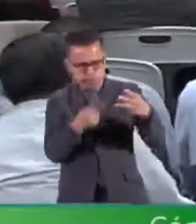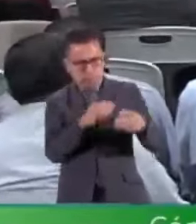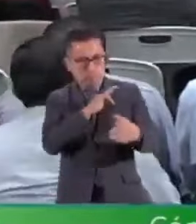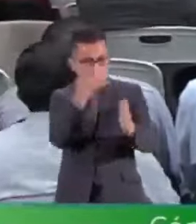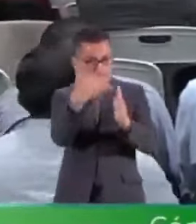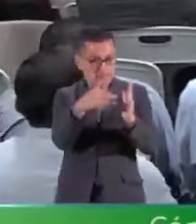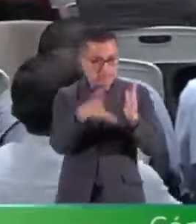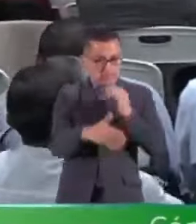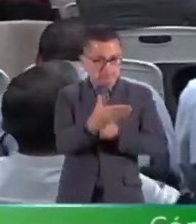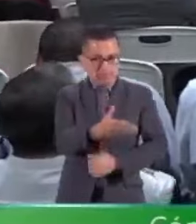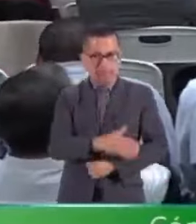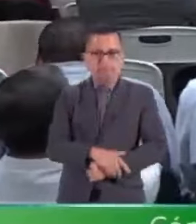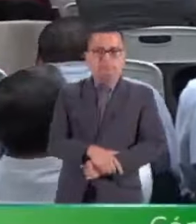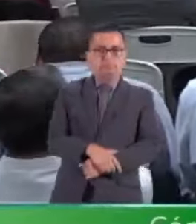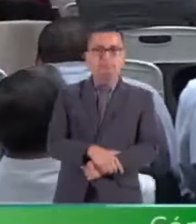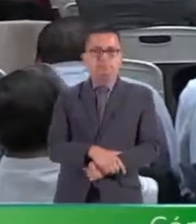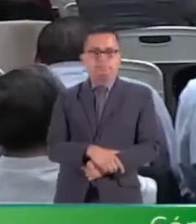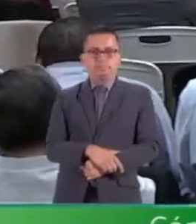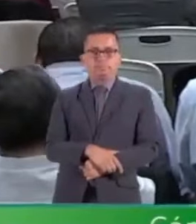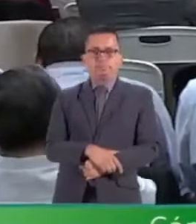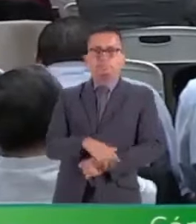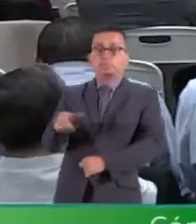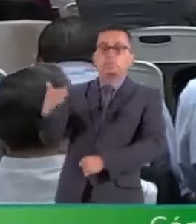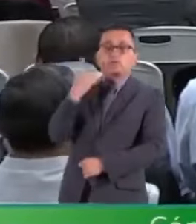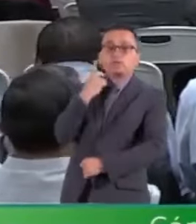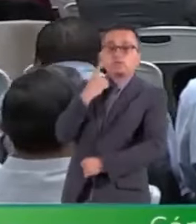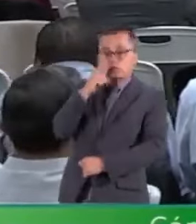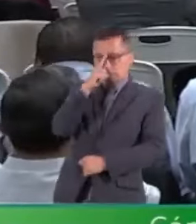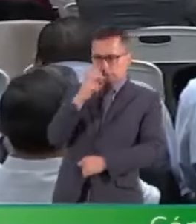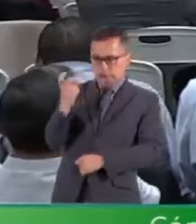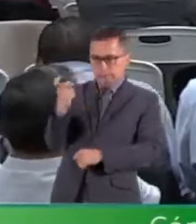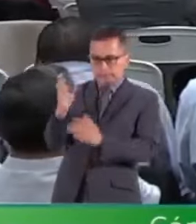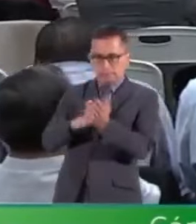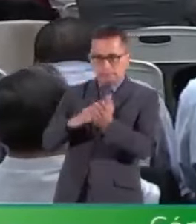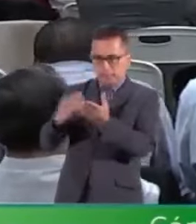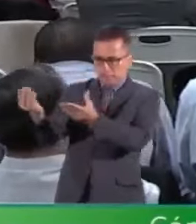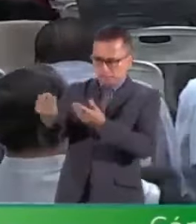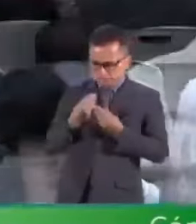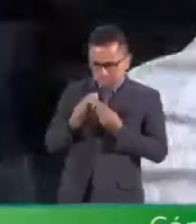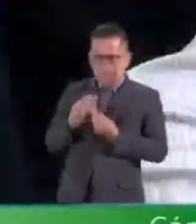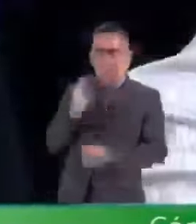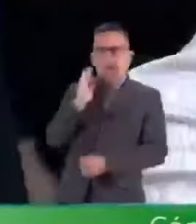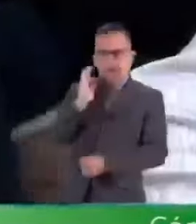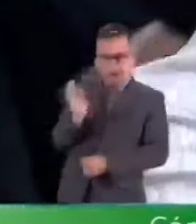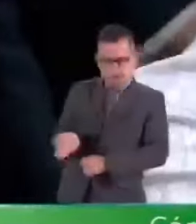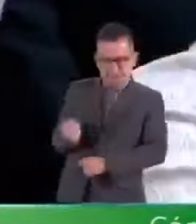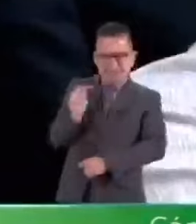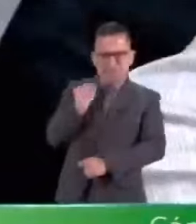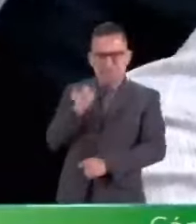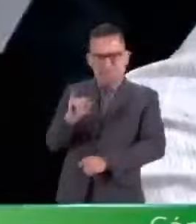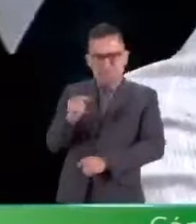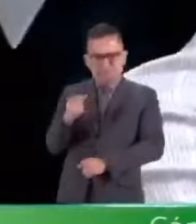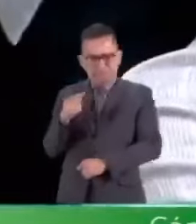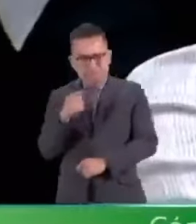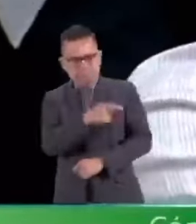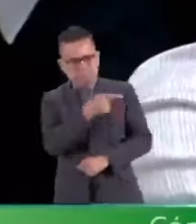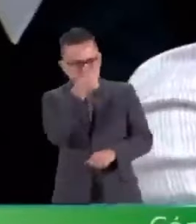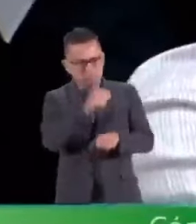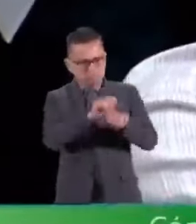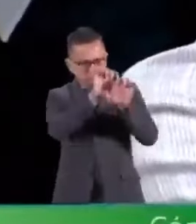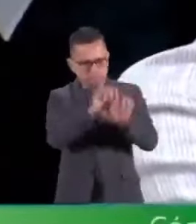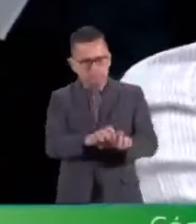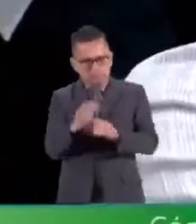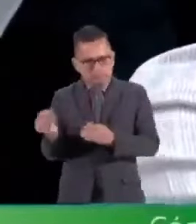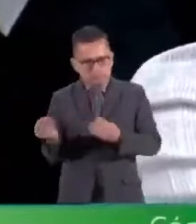Lisha, ¿es su intención entregar este documento? ¿Se le recibe? ¿Se instruye a la Secretaría que lo reciba y que